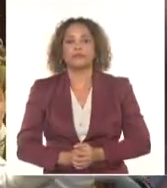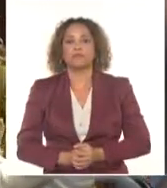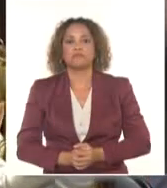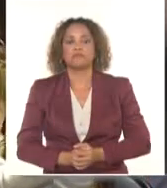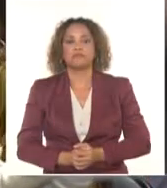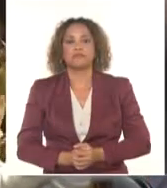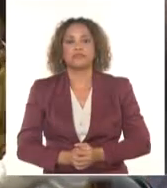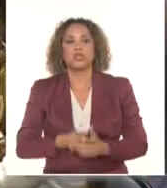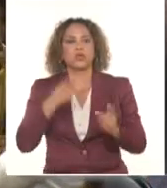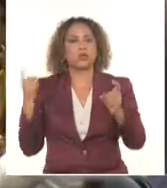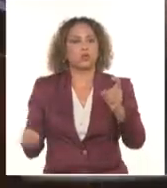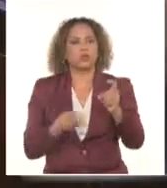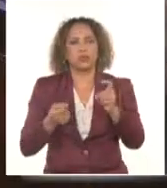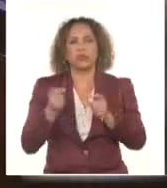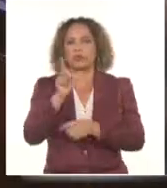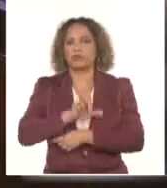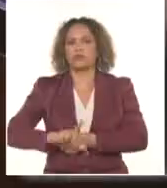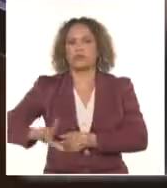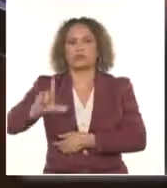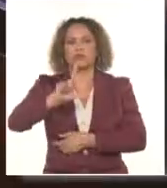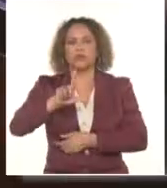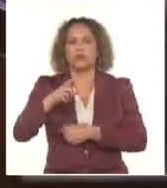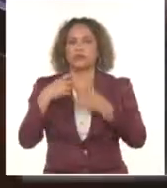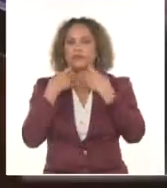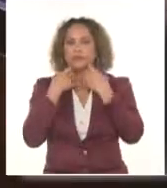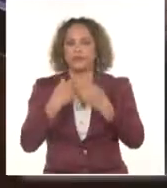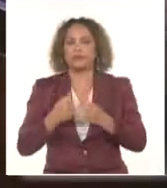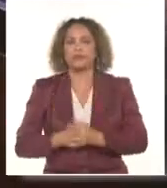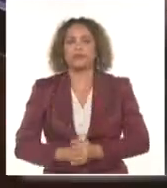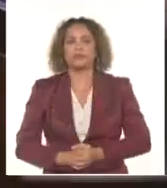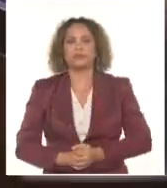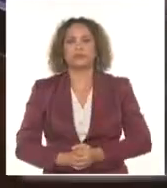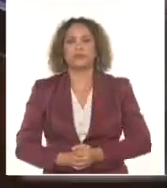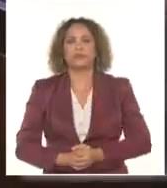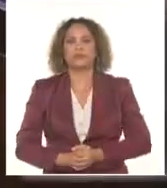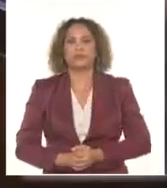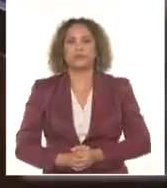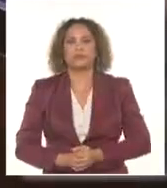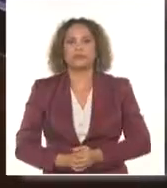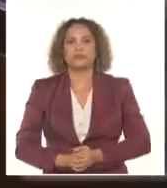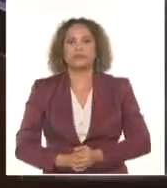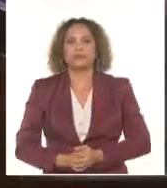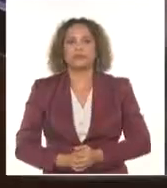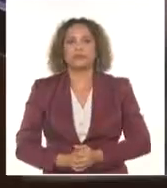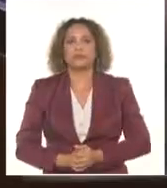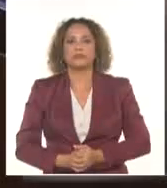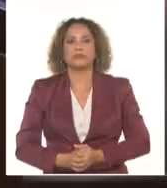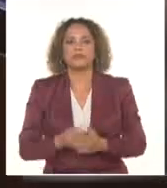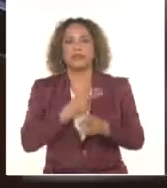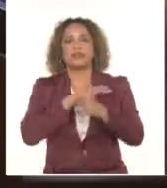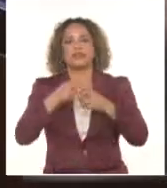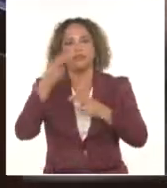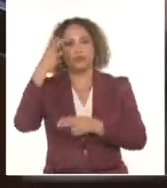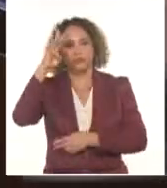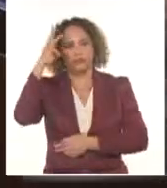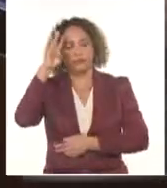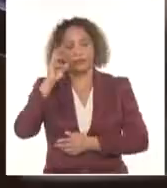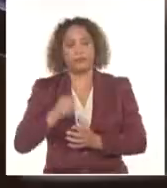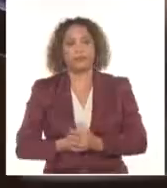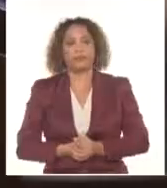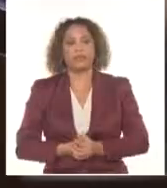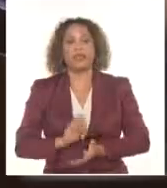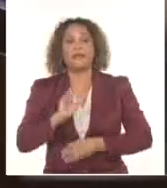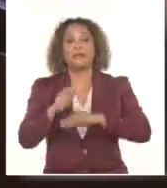social más importante de la historia moderna el presidente